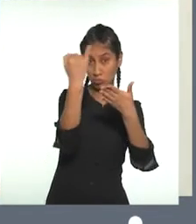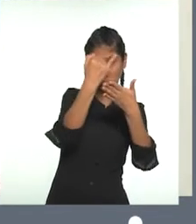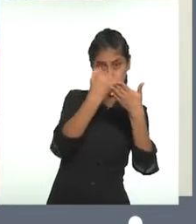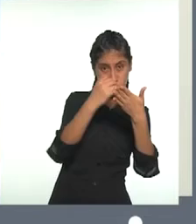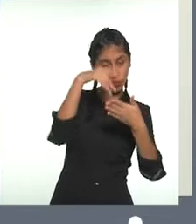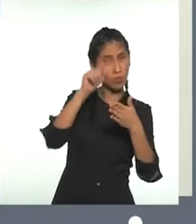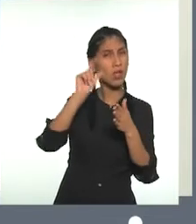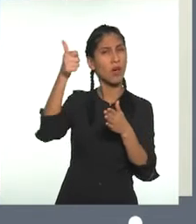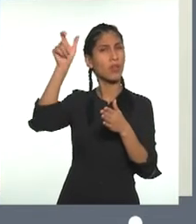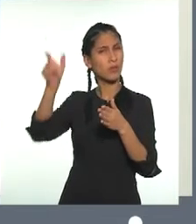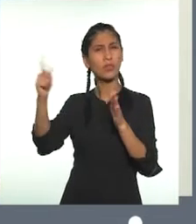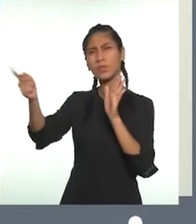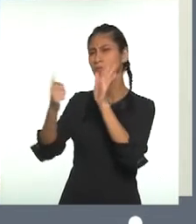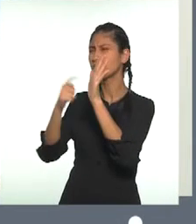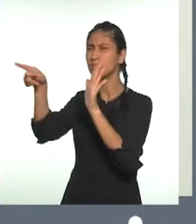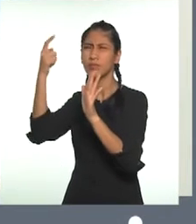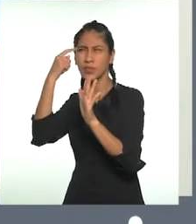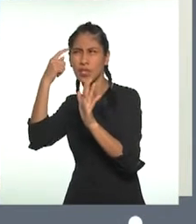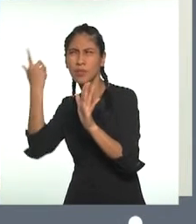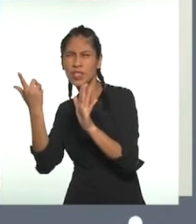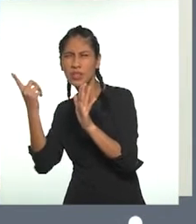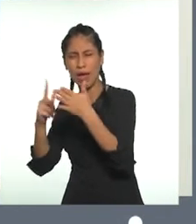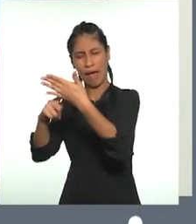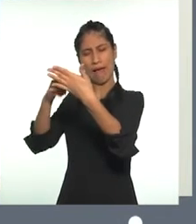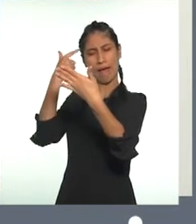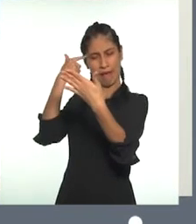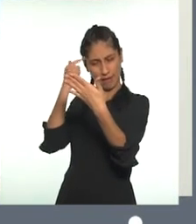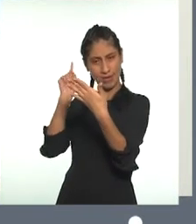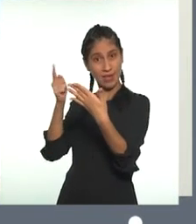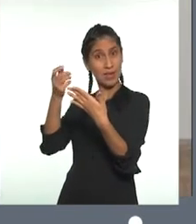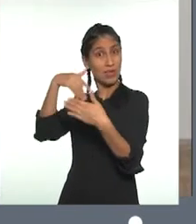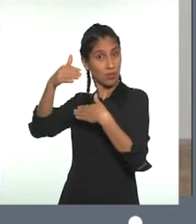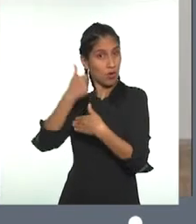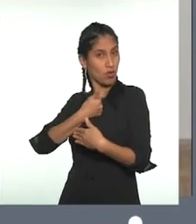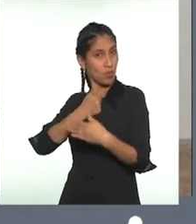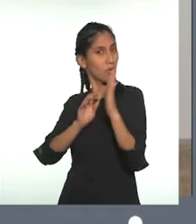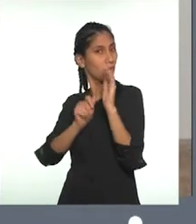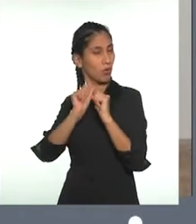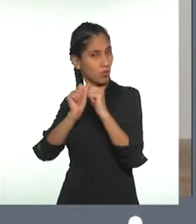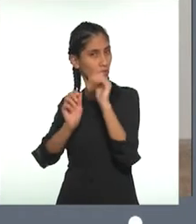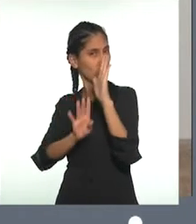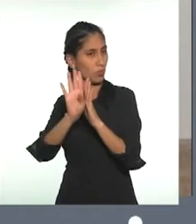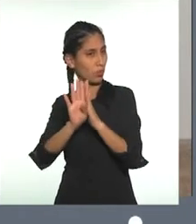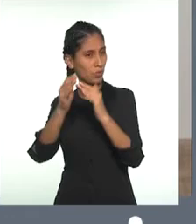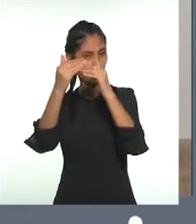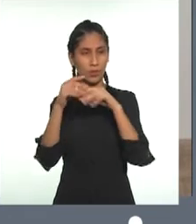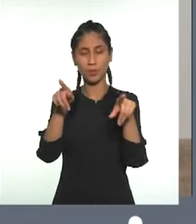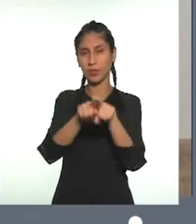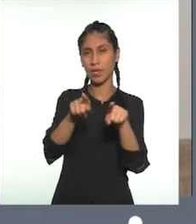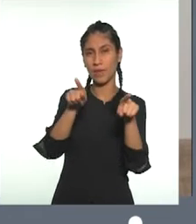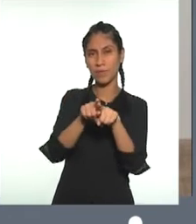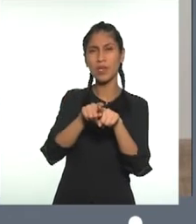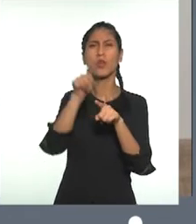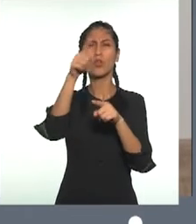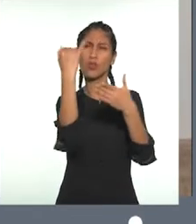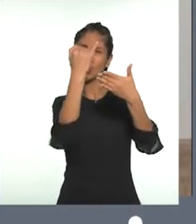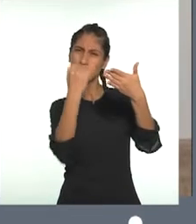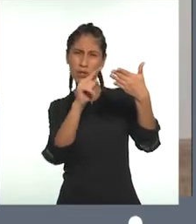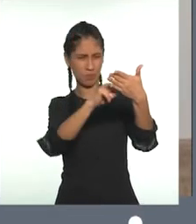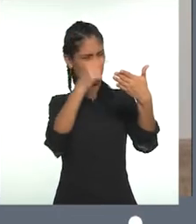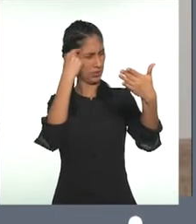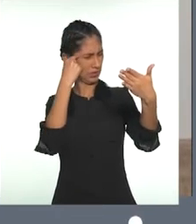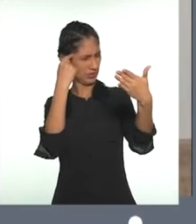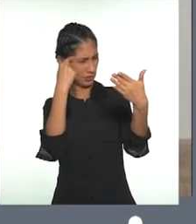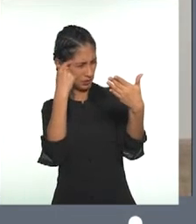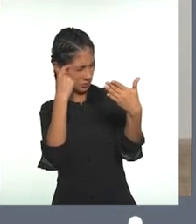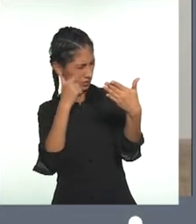y preguntarle su opinión, y así seguir mejorando. ¿Qué te hace pensar? Mantengan siempre su